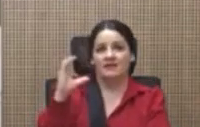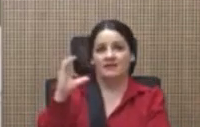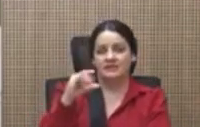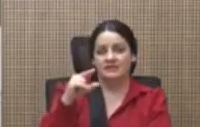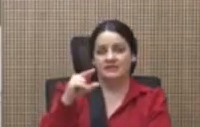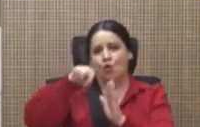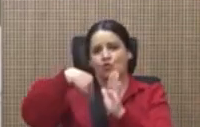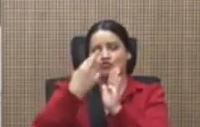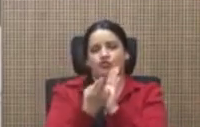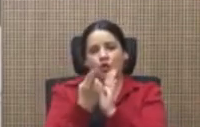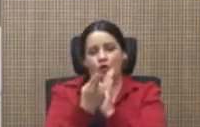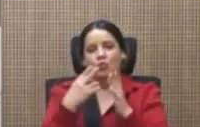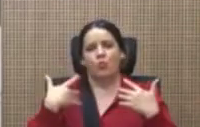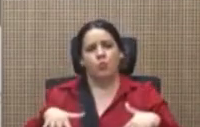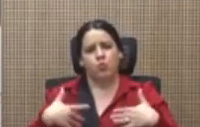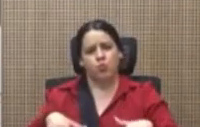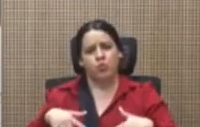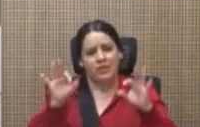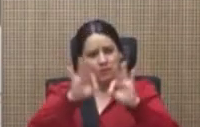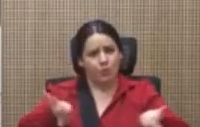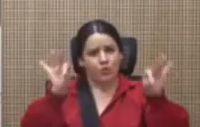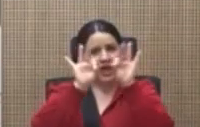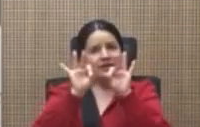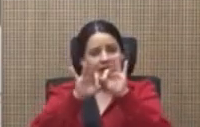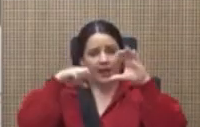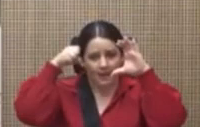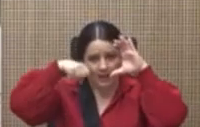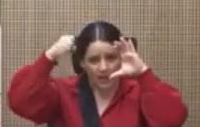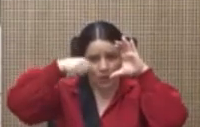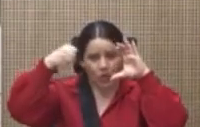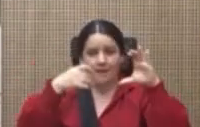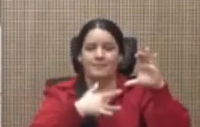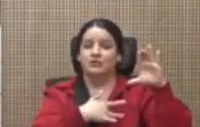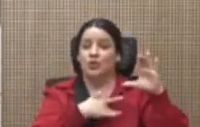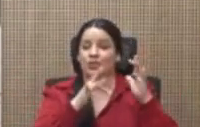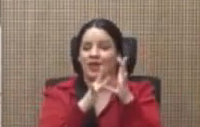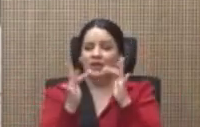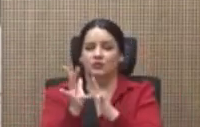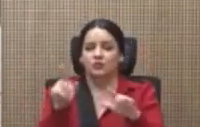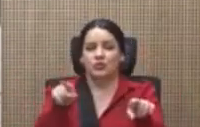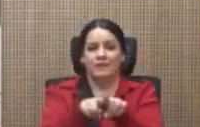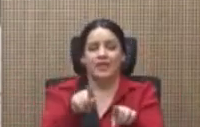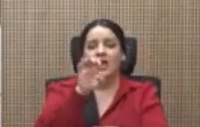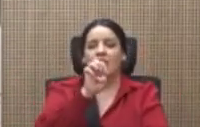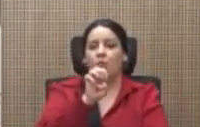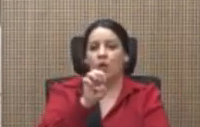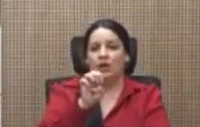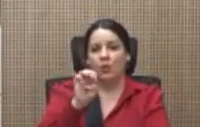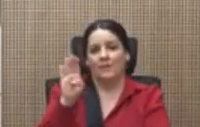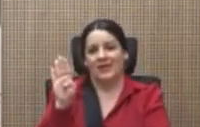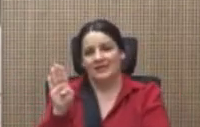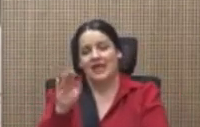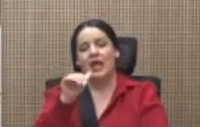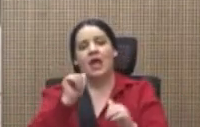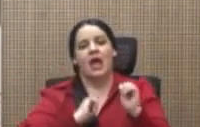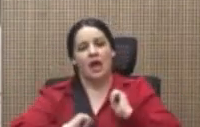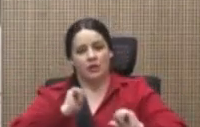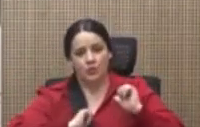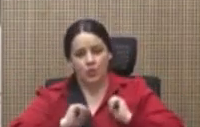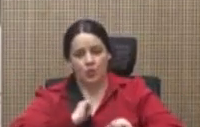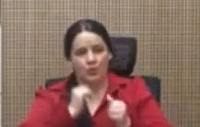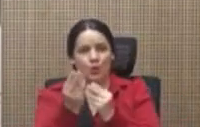protagónico en la pasión de Cristo y también es producido este filme por Eduardo Verástegui actor y productor mexicano